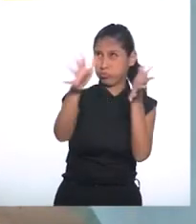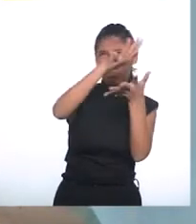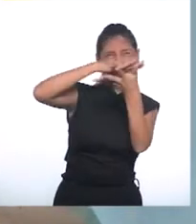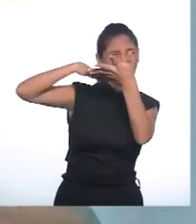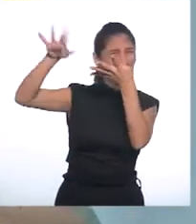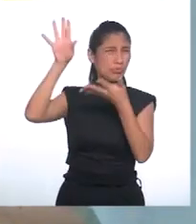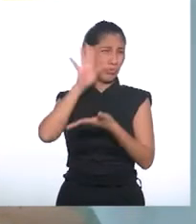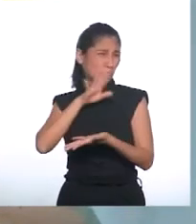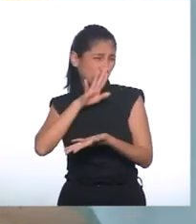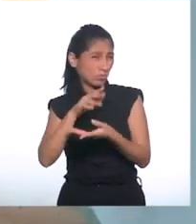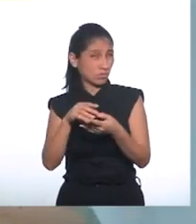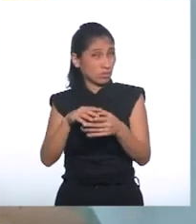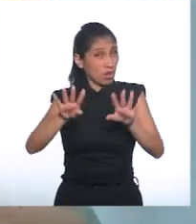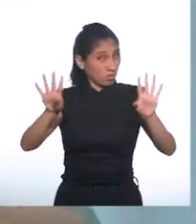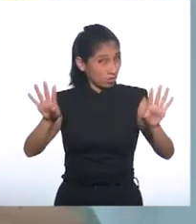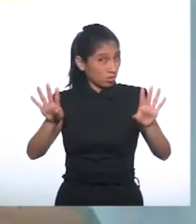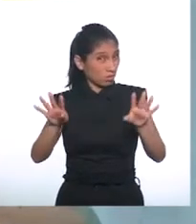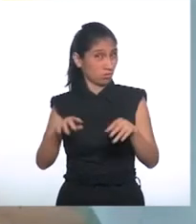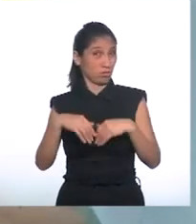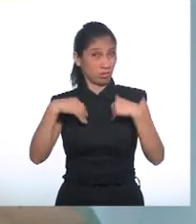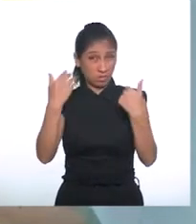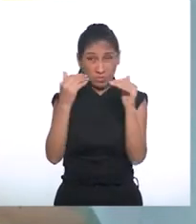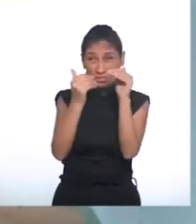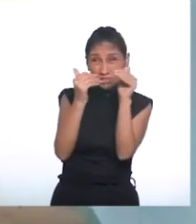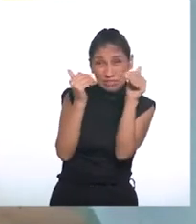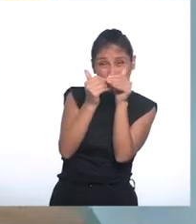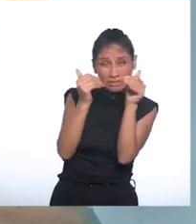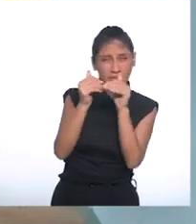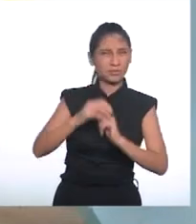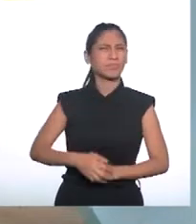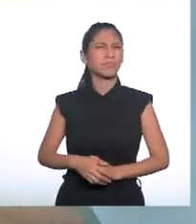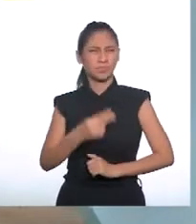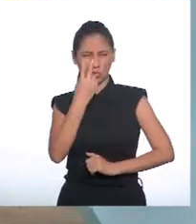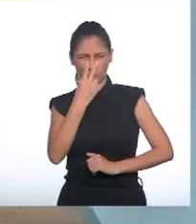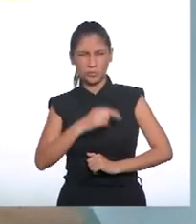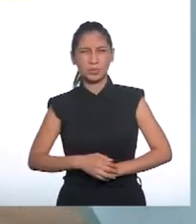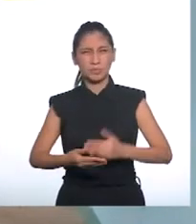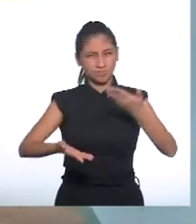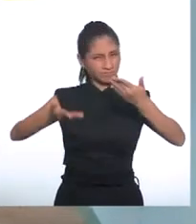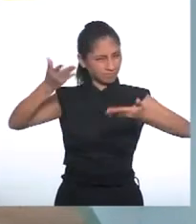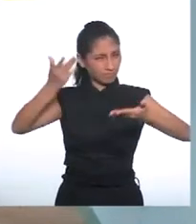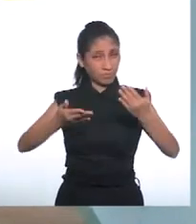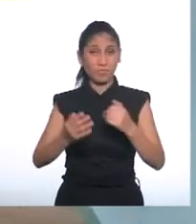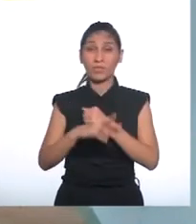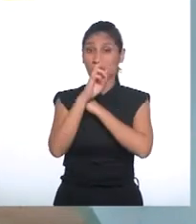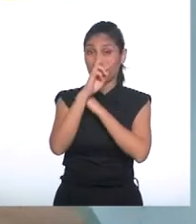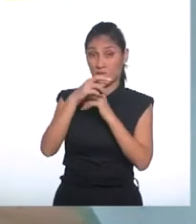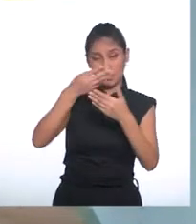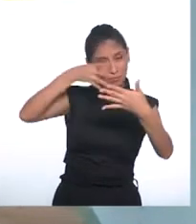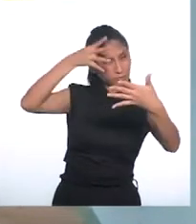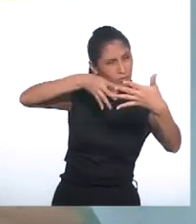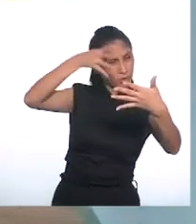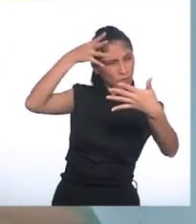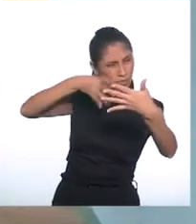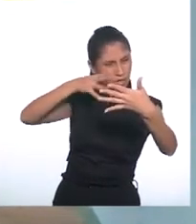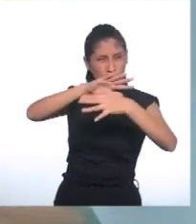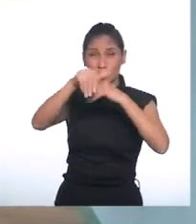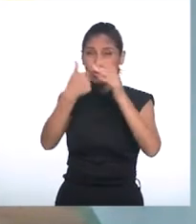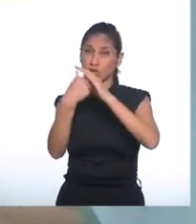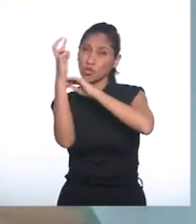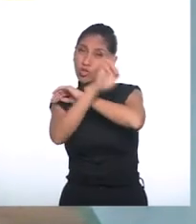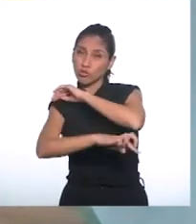por encima del promedio de los países incluidos en la gráfica. Calculando. El promedio de todos los países equivale